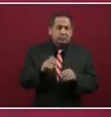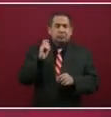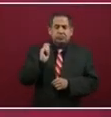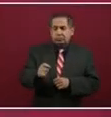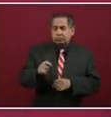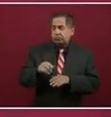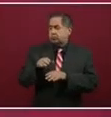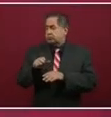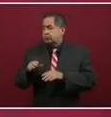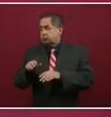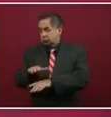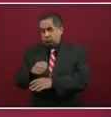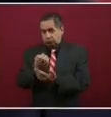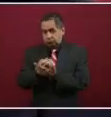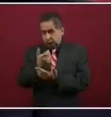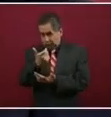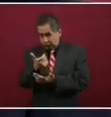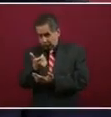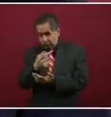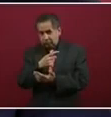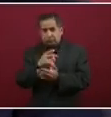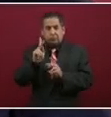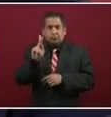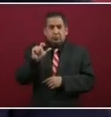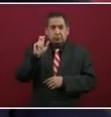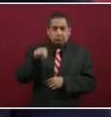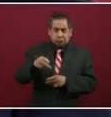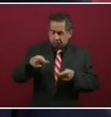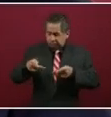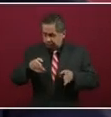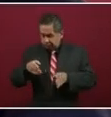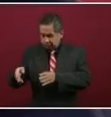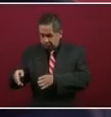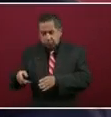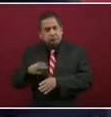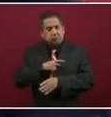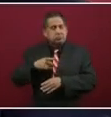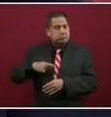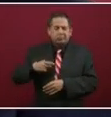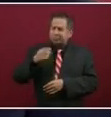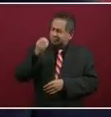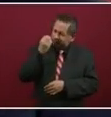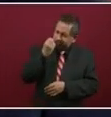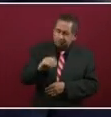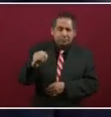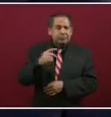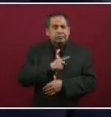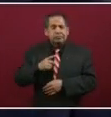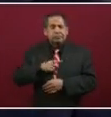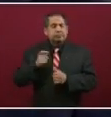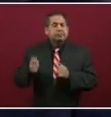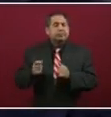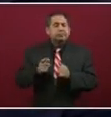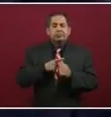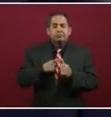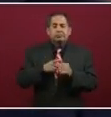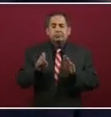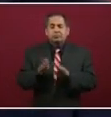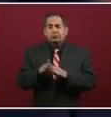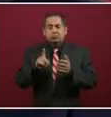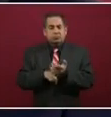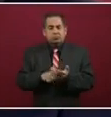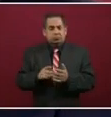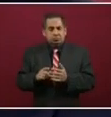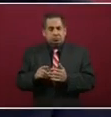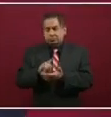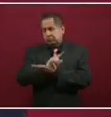económico funciona, ningún país puede crecer sanamente si impera la